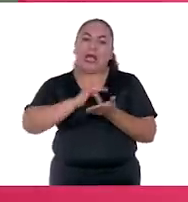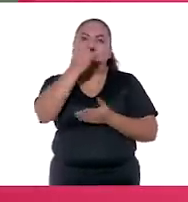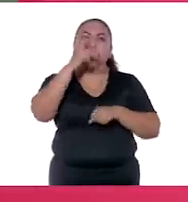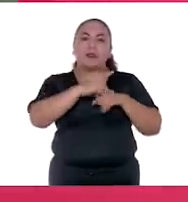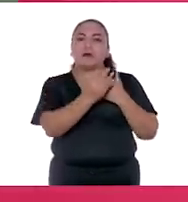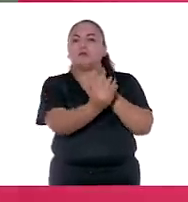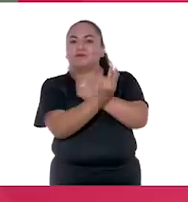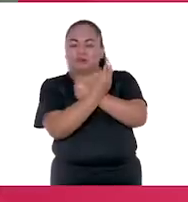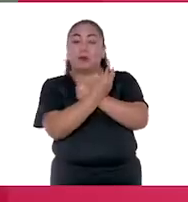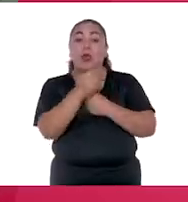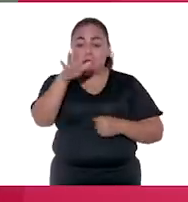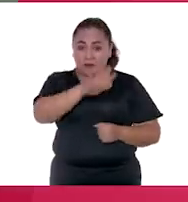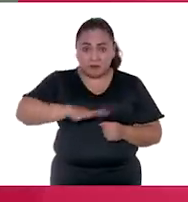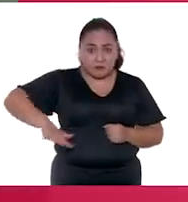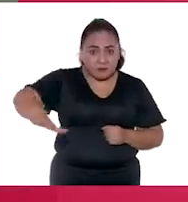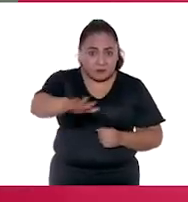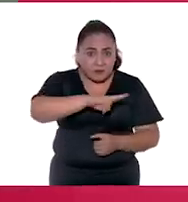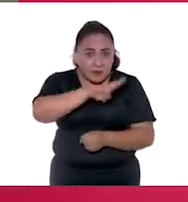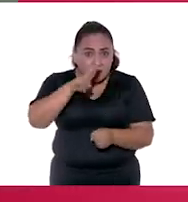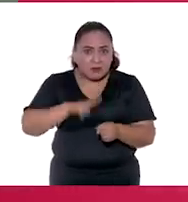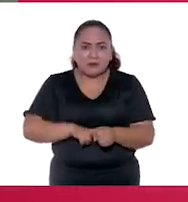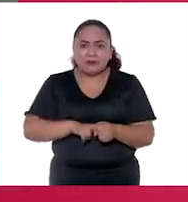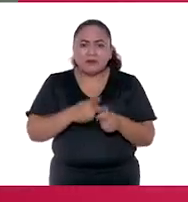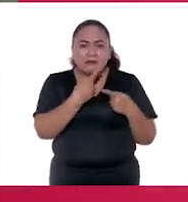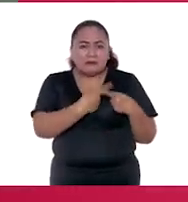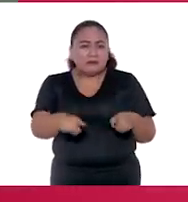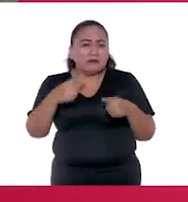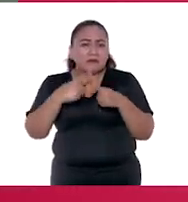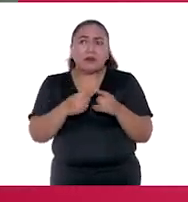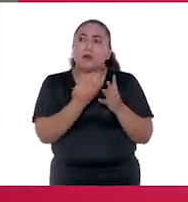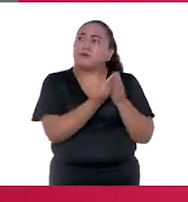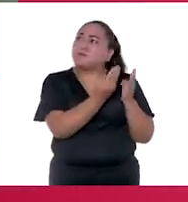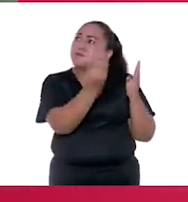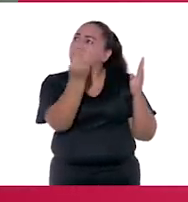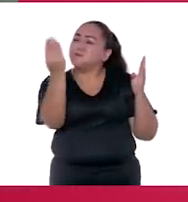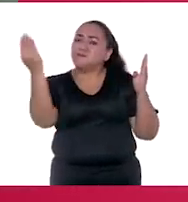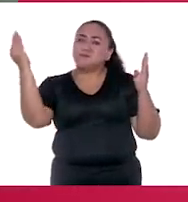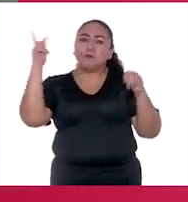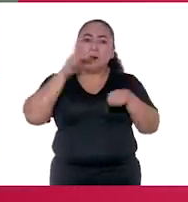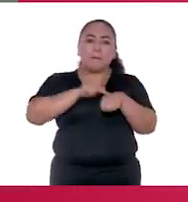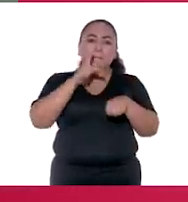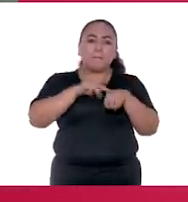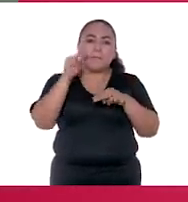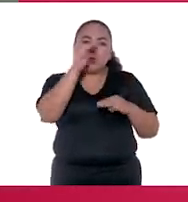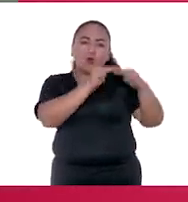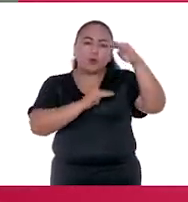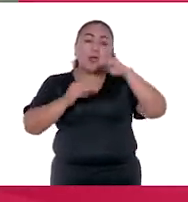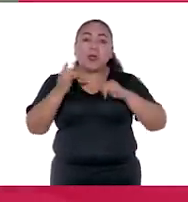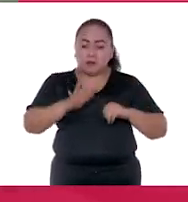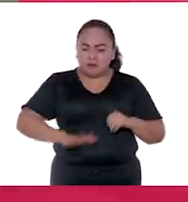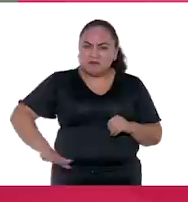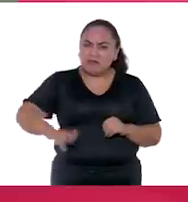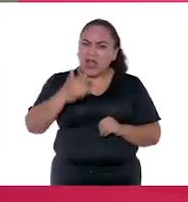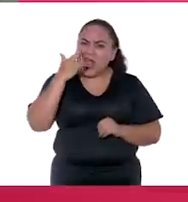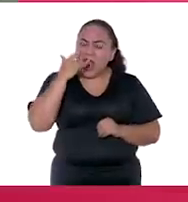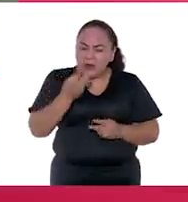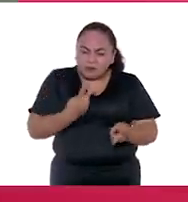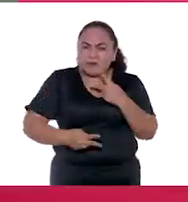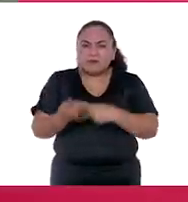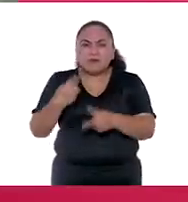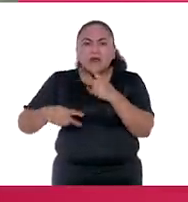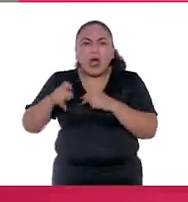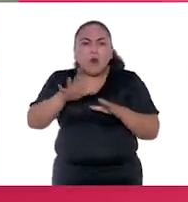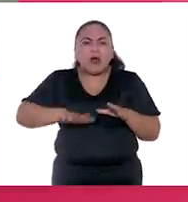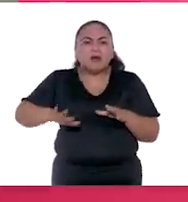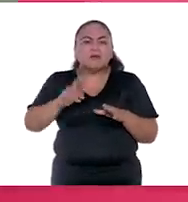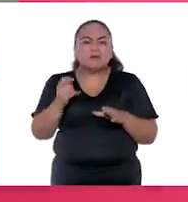Aquí la naturaleza ha reunido a las enormes murallas de montañas y estos manantiales donde se han desarrollado raras especies de peces,